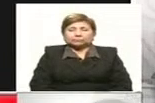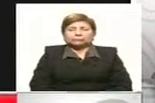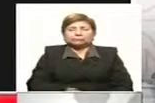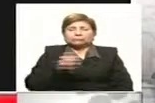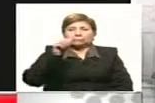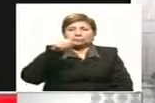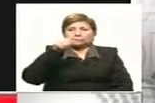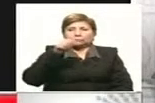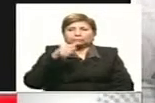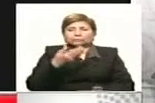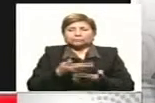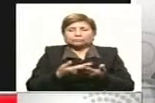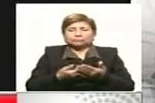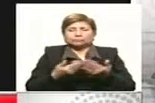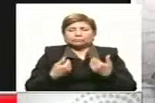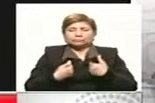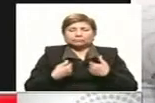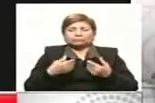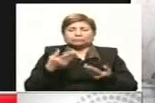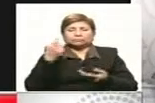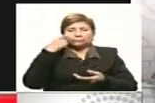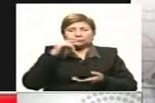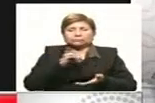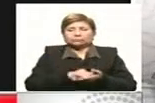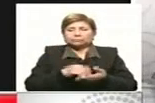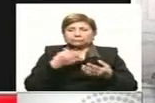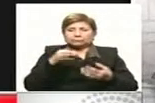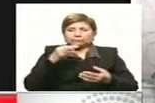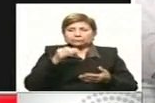La anterior. Sí, solo para, también para siempre